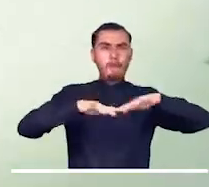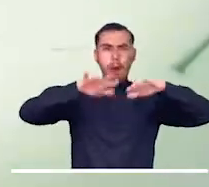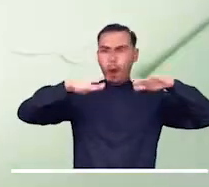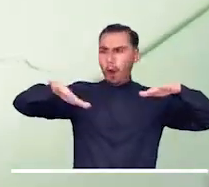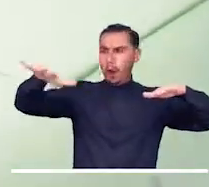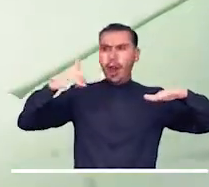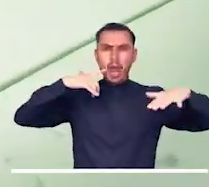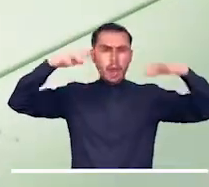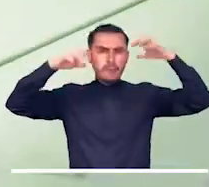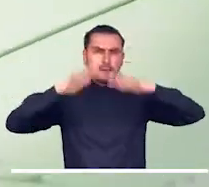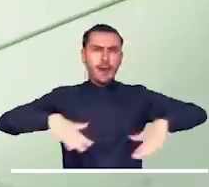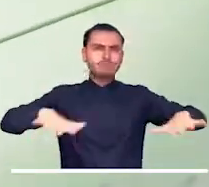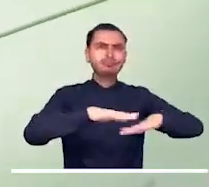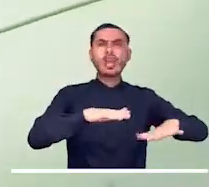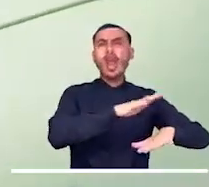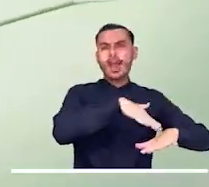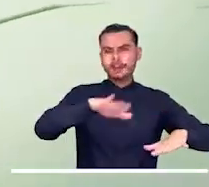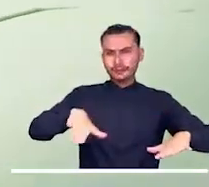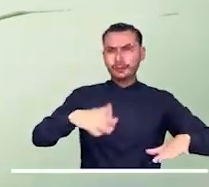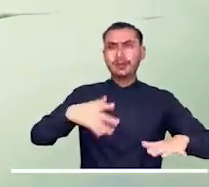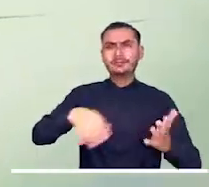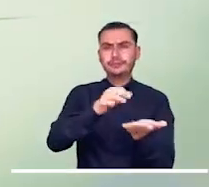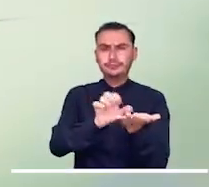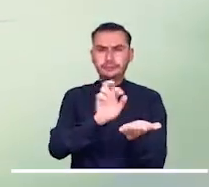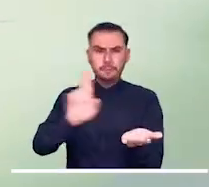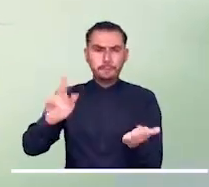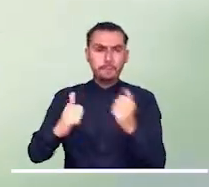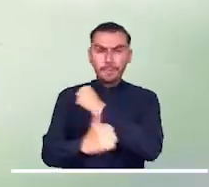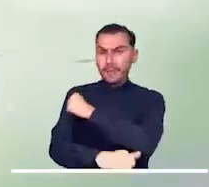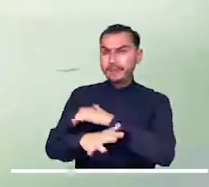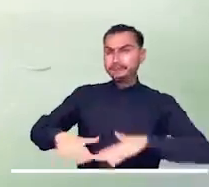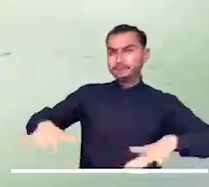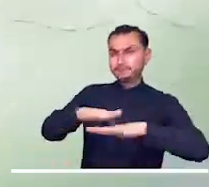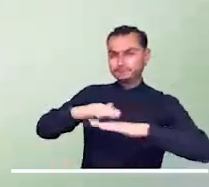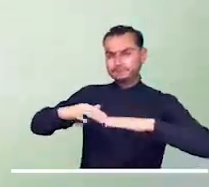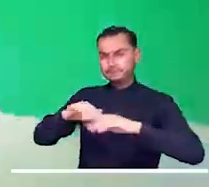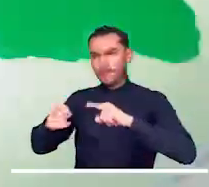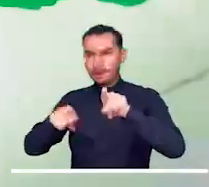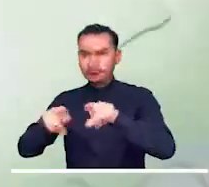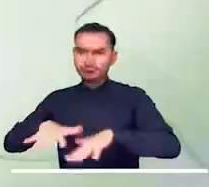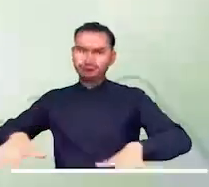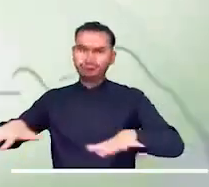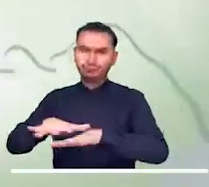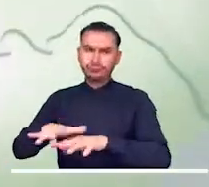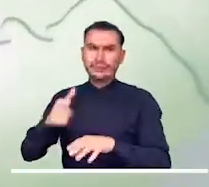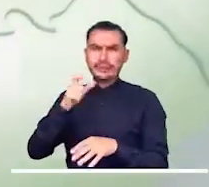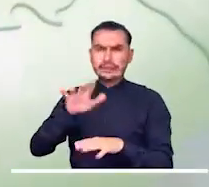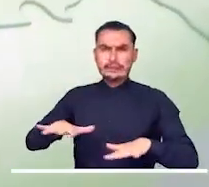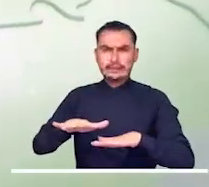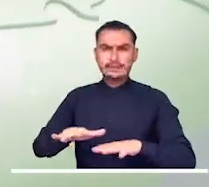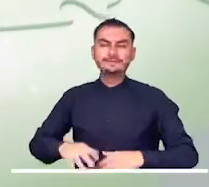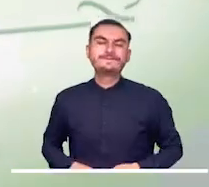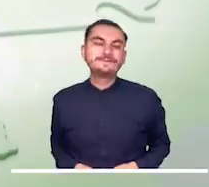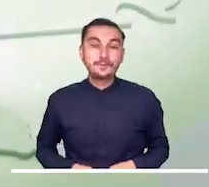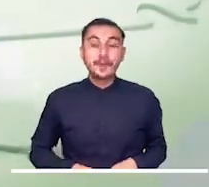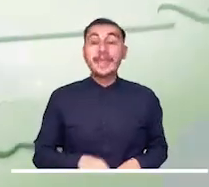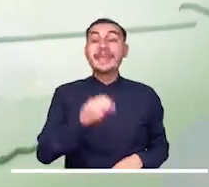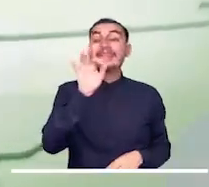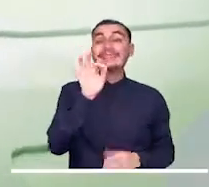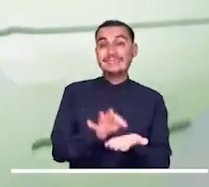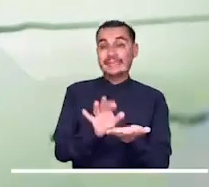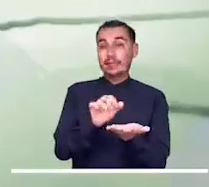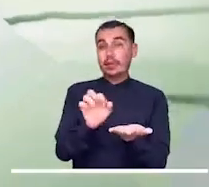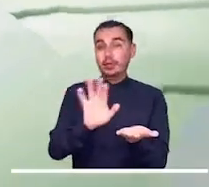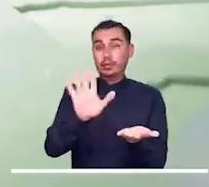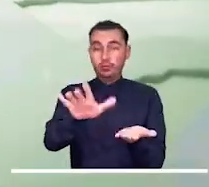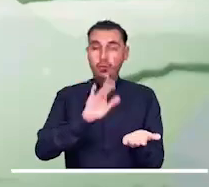Antioquia, centro y oriente de Tolima y en los departamentos del eje cafetero. En el centro y occidente de Meta se proyectan